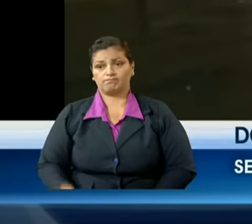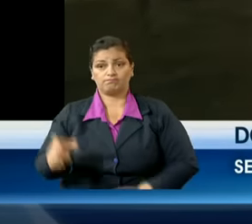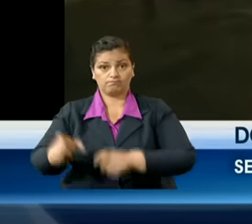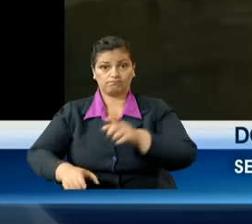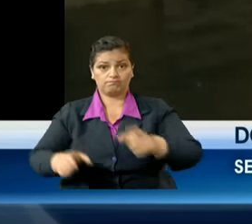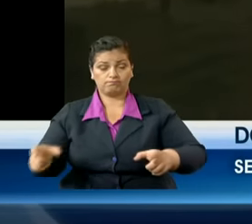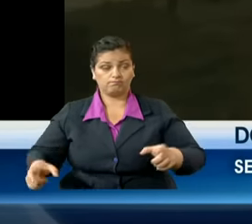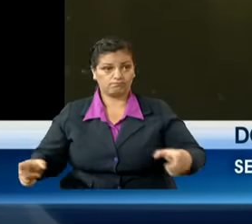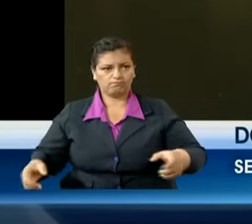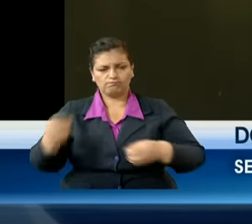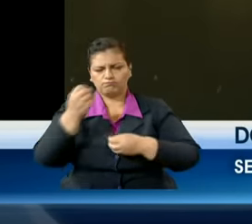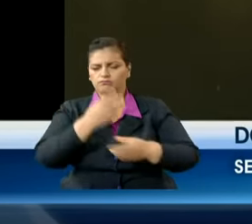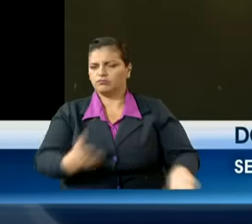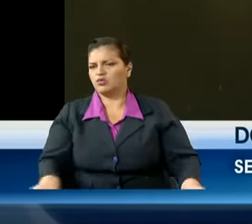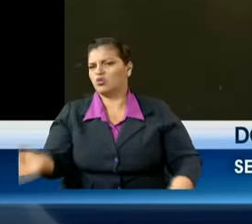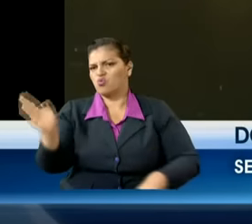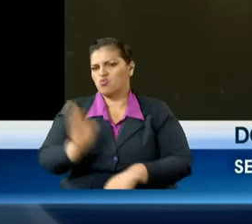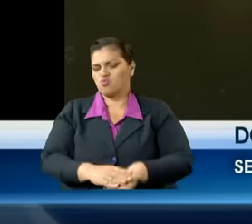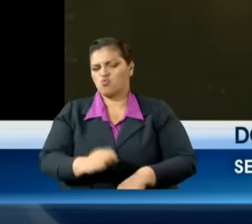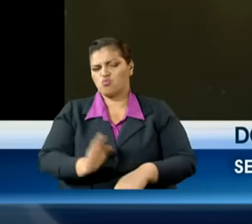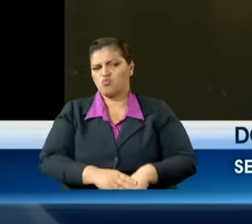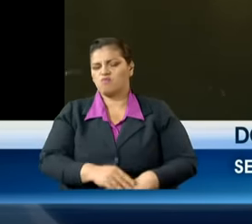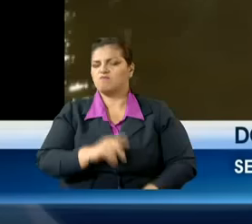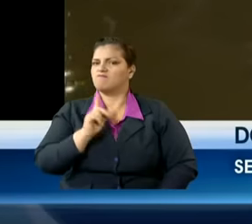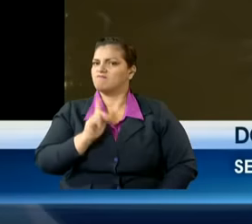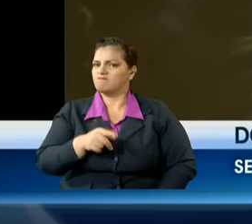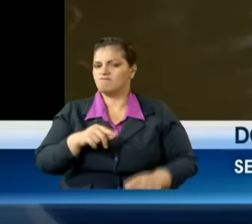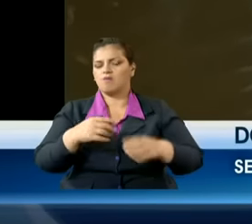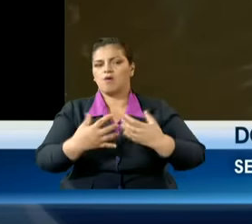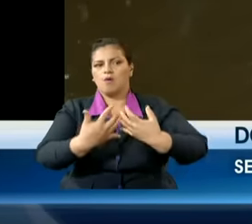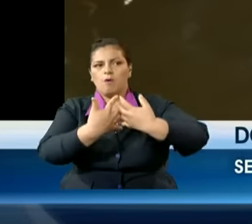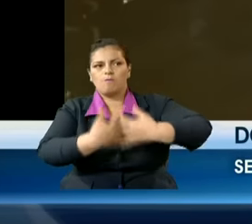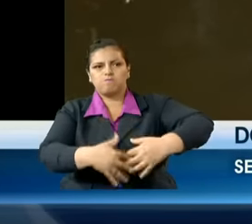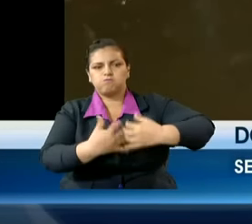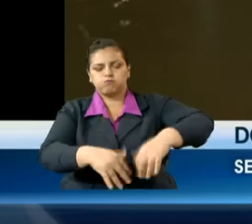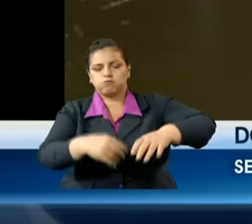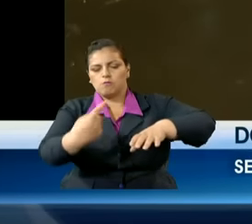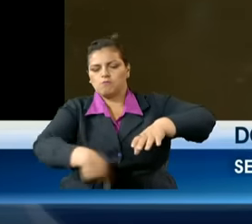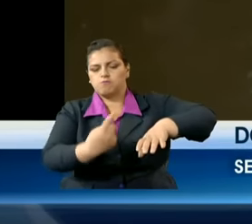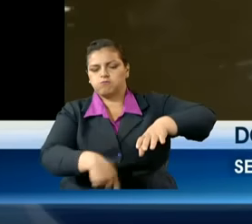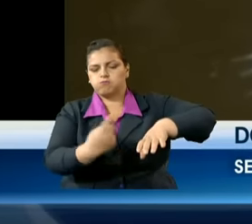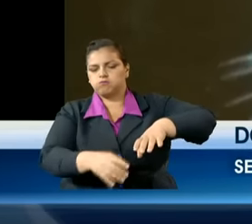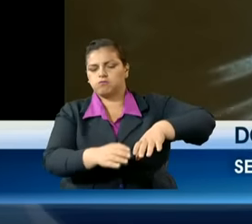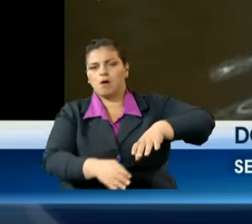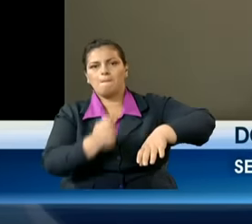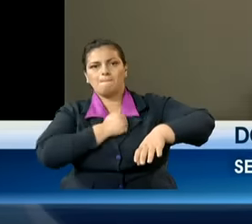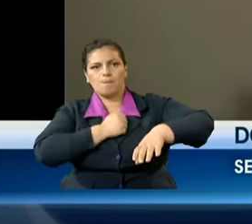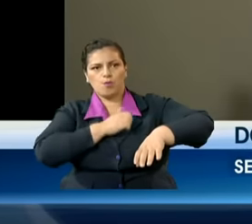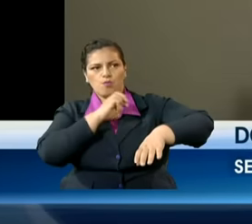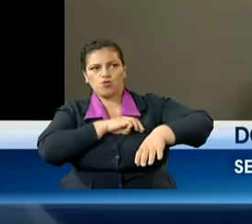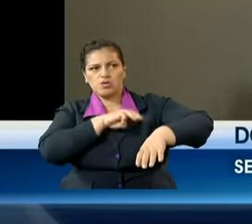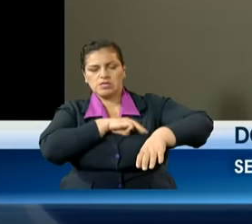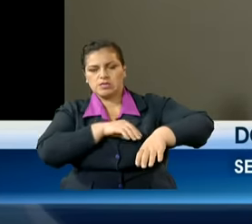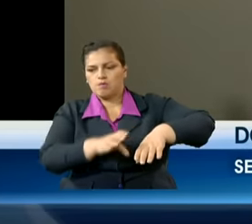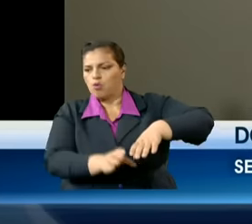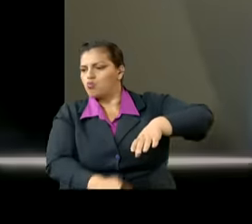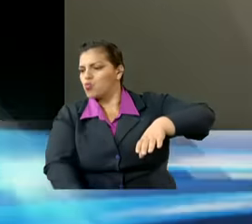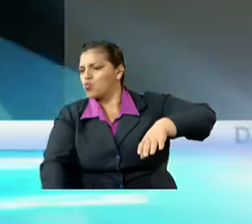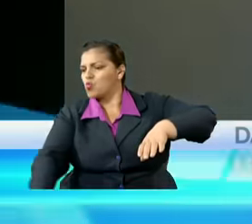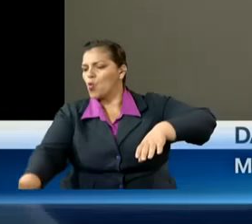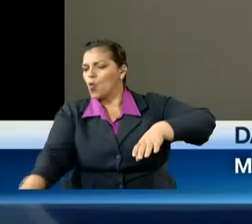que no es nueva, a lo bajo del sector y a una falla mecánica en la bomba de drenaje que colocó el municipio. El aguacero comenzó muy